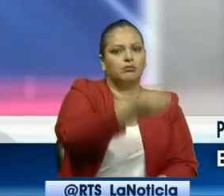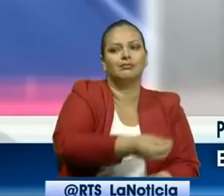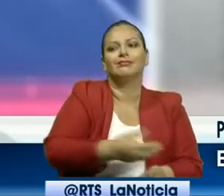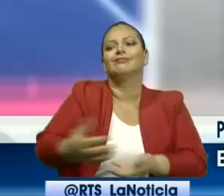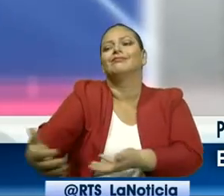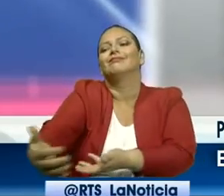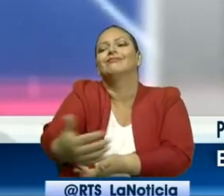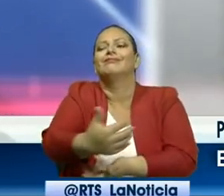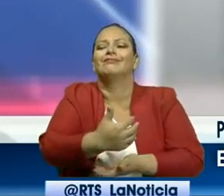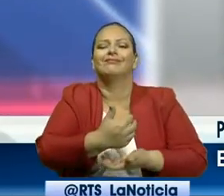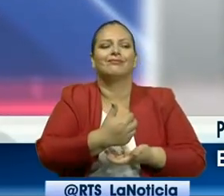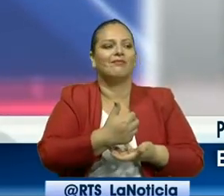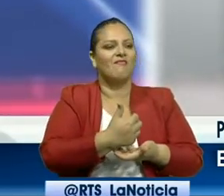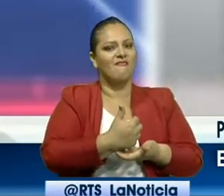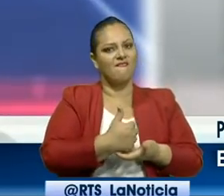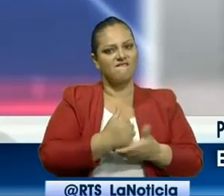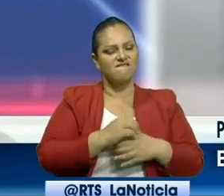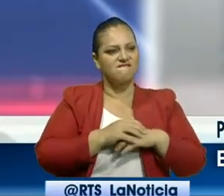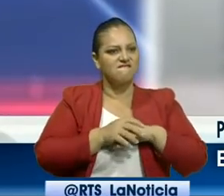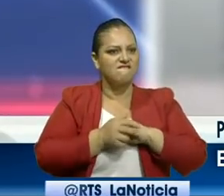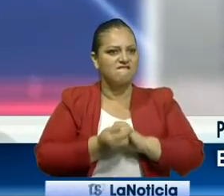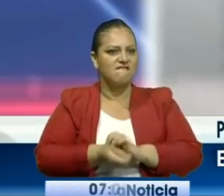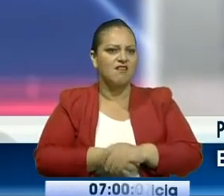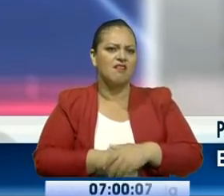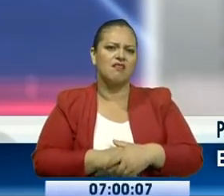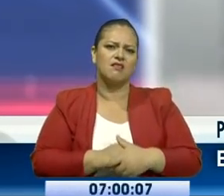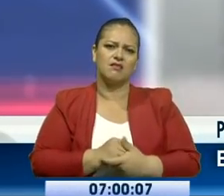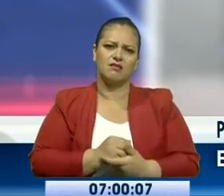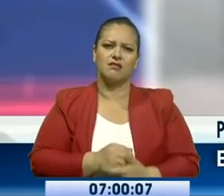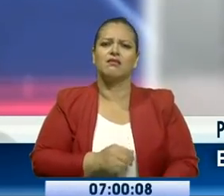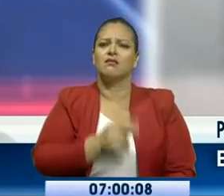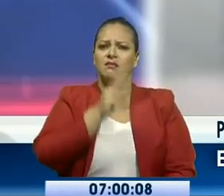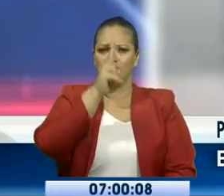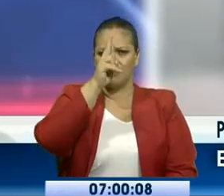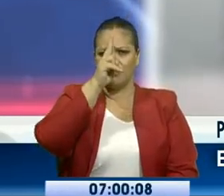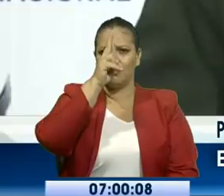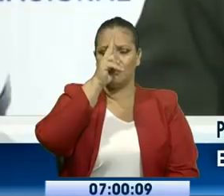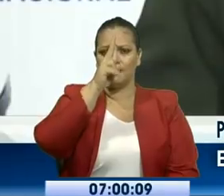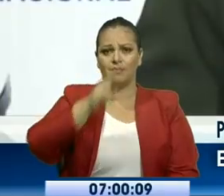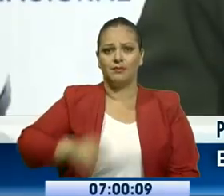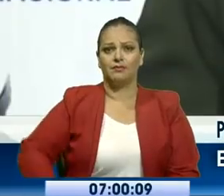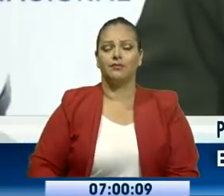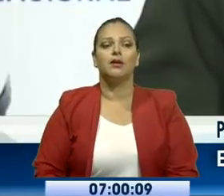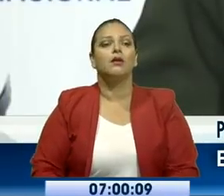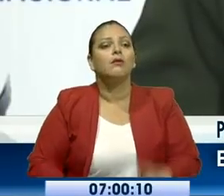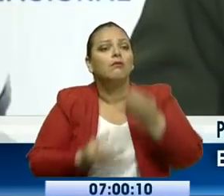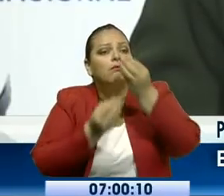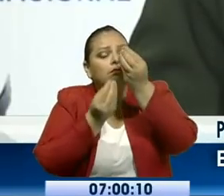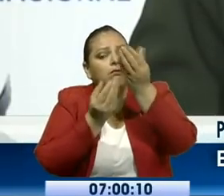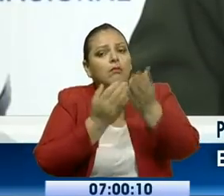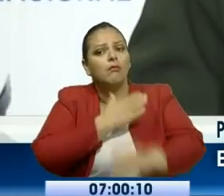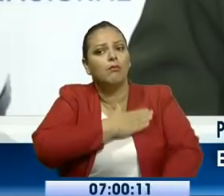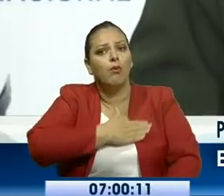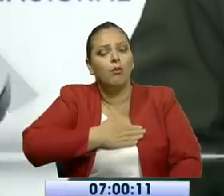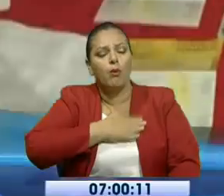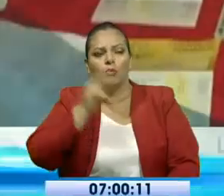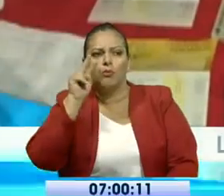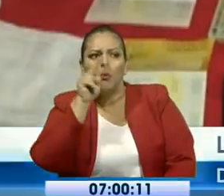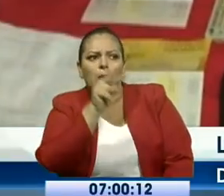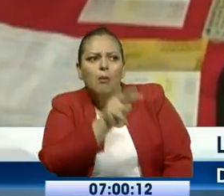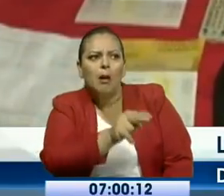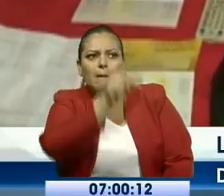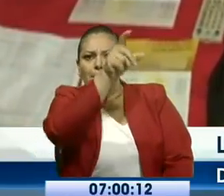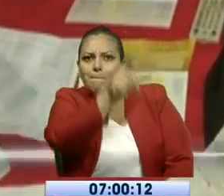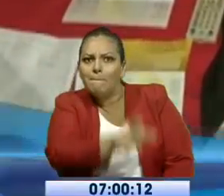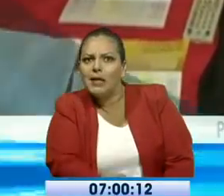personas que actúan movidas por intereses propios y no en función de la Iglesia Católica. Que no tiene la condición de sacerdote. En